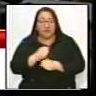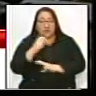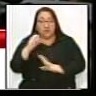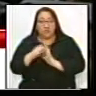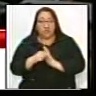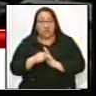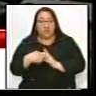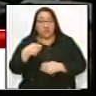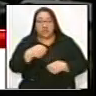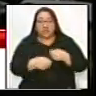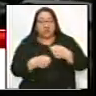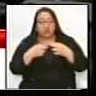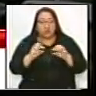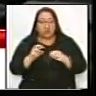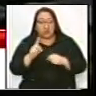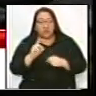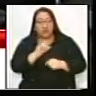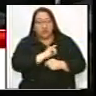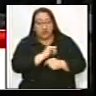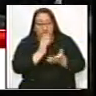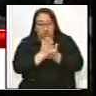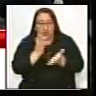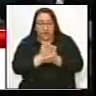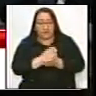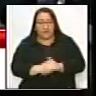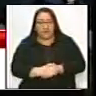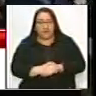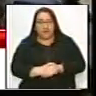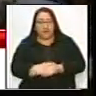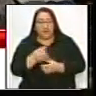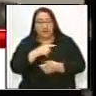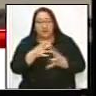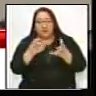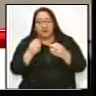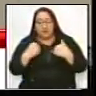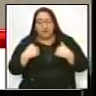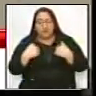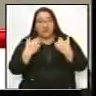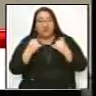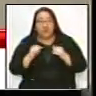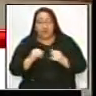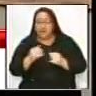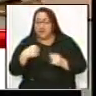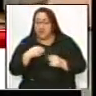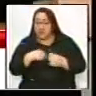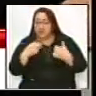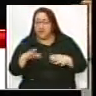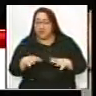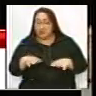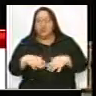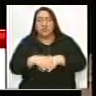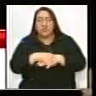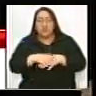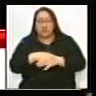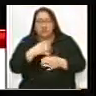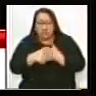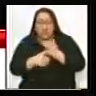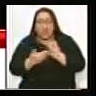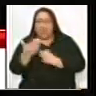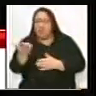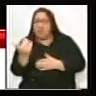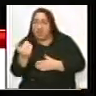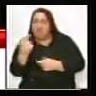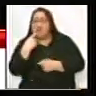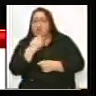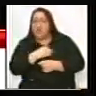proyecto de inversión pública de una institución educativa. Ellos querían tener esta información, nosotros hemos cursado esta petición